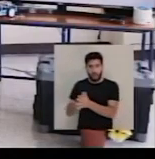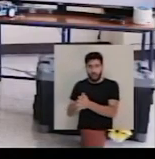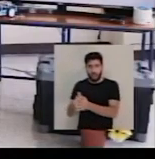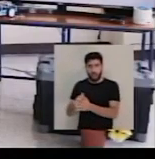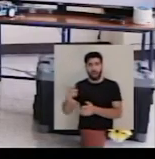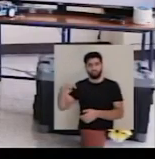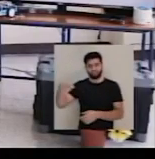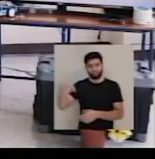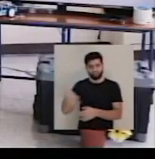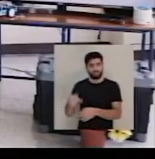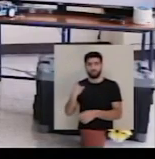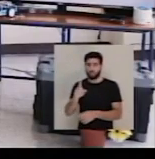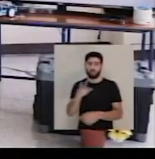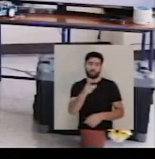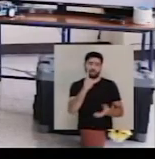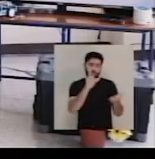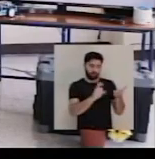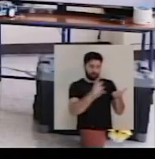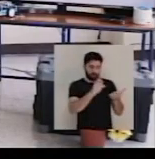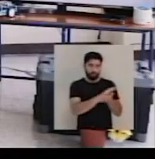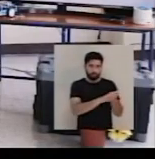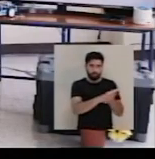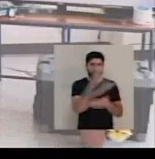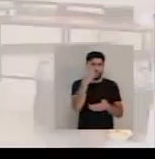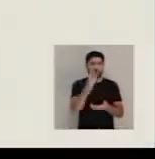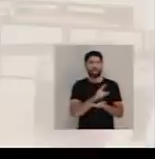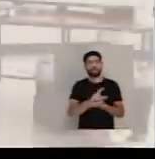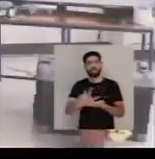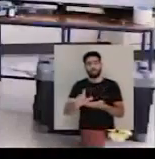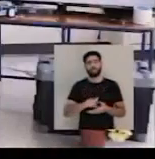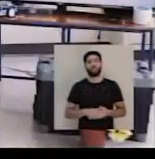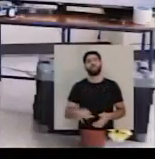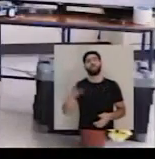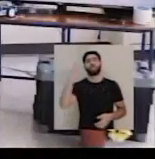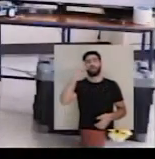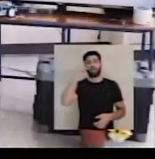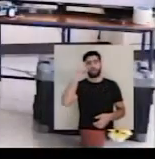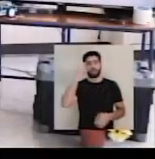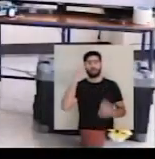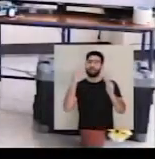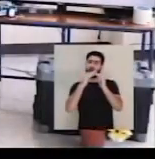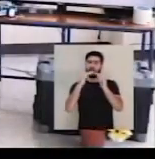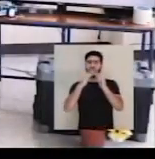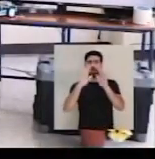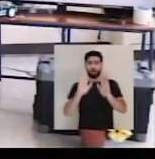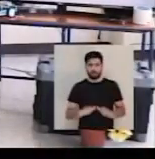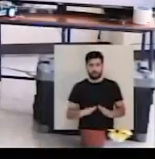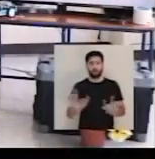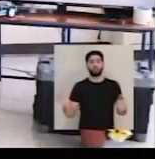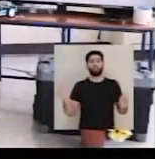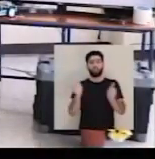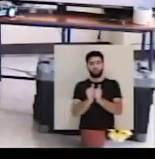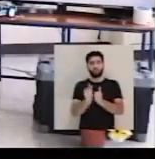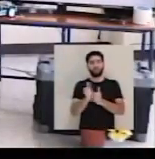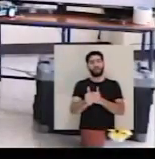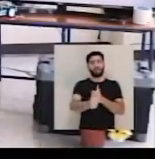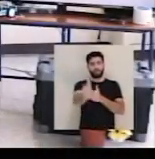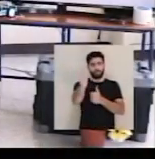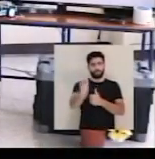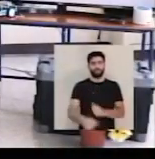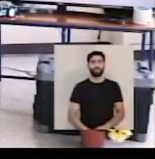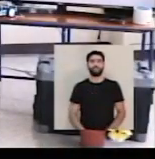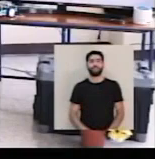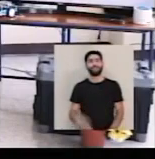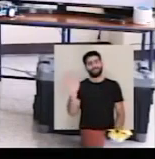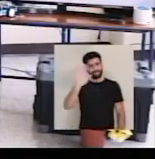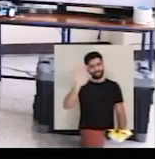gel. Lo importante es que se aseen constantemente sus manos. Recuerden, quédense en su casa, porque juntos